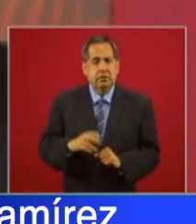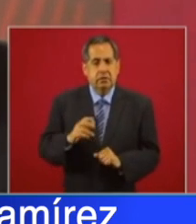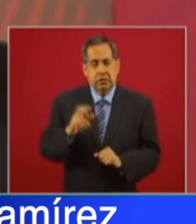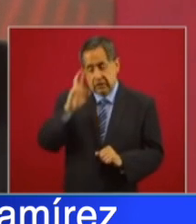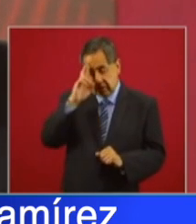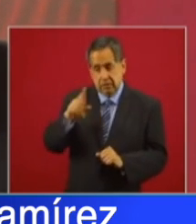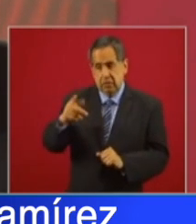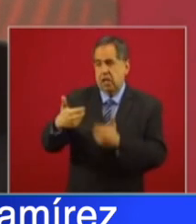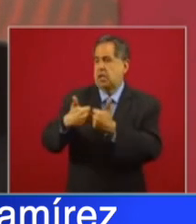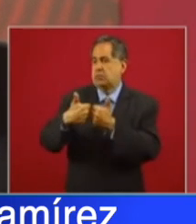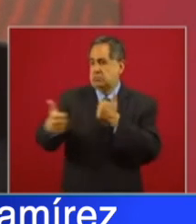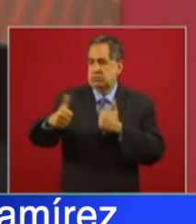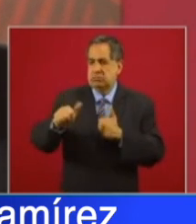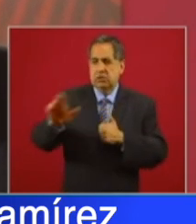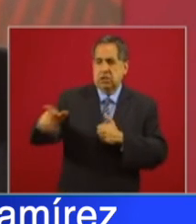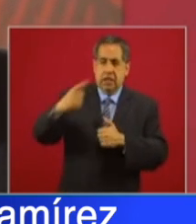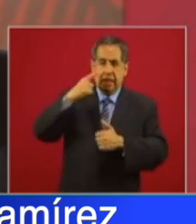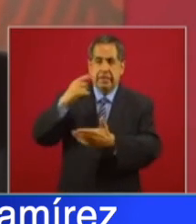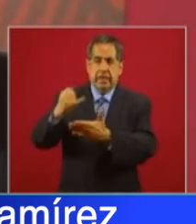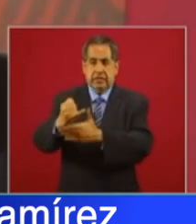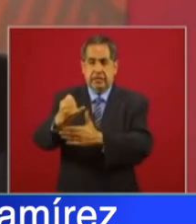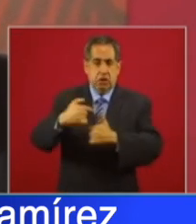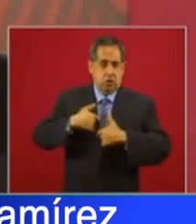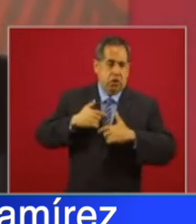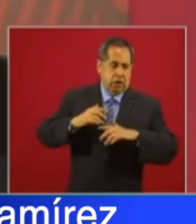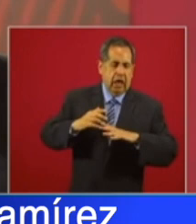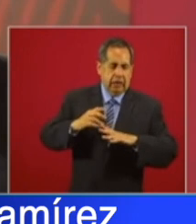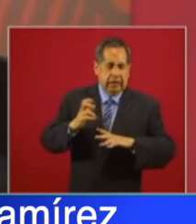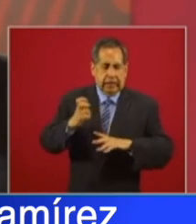respetando la división de poderes,